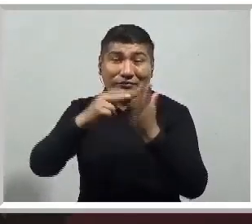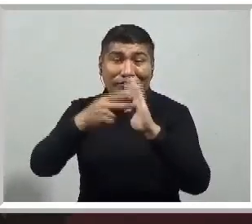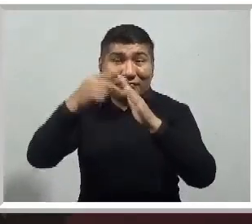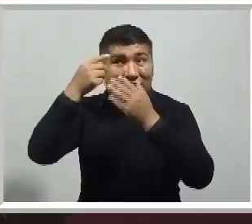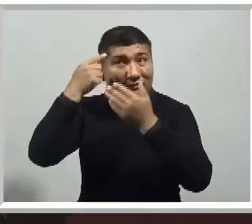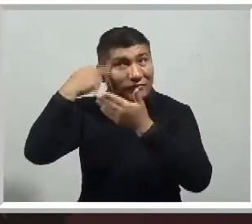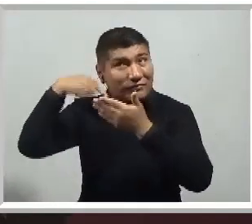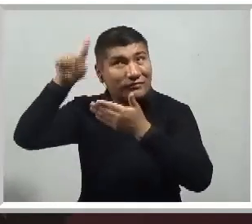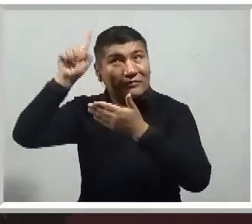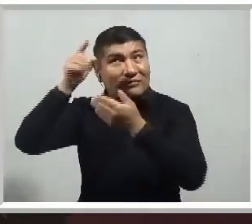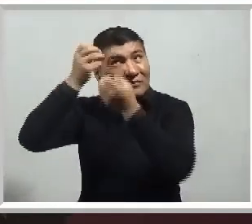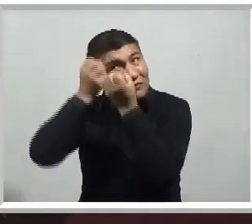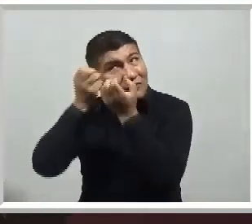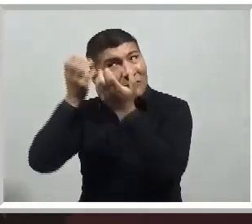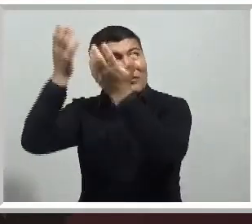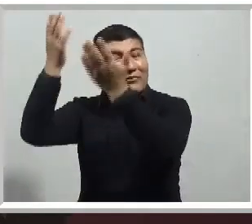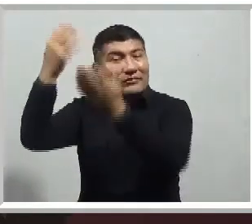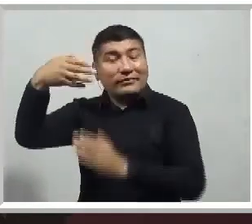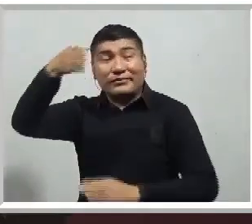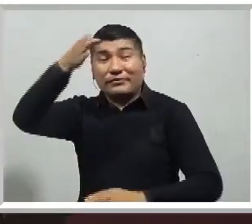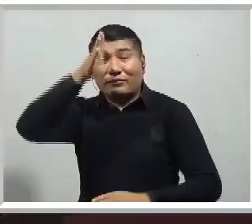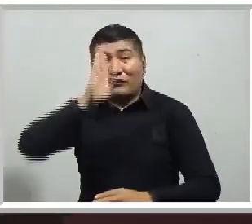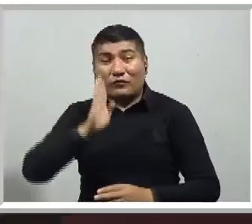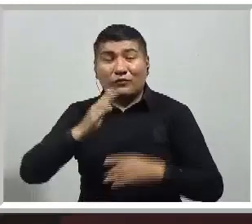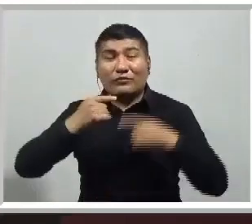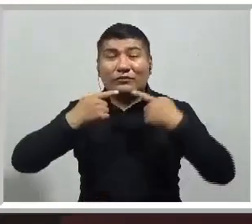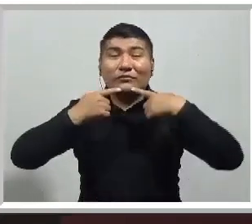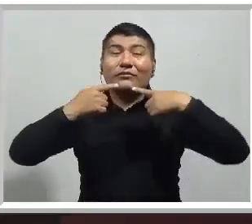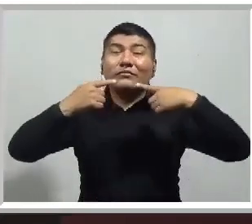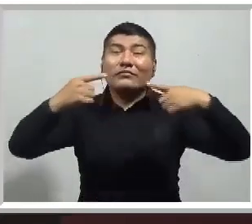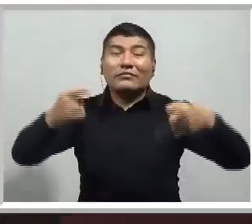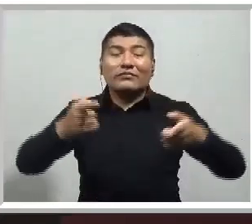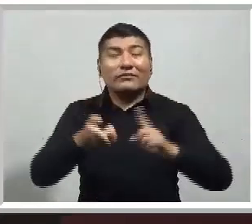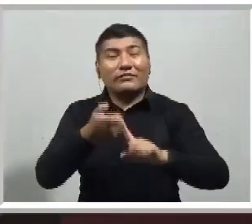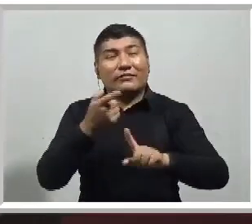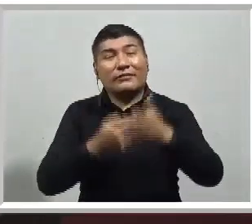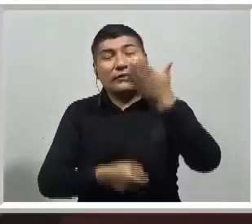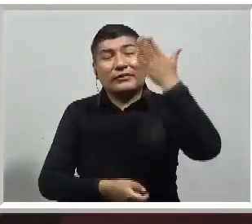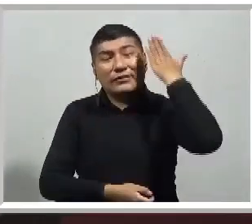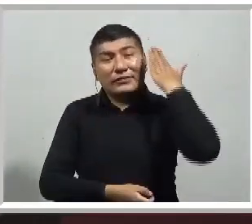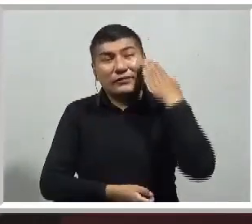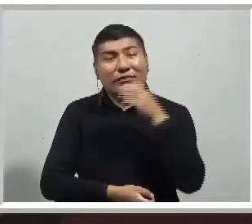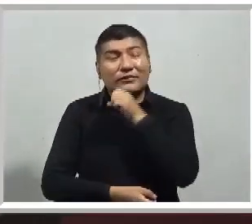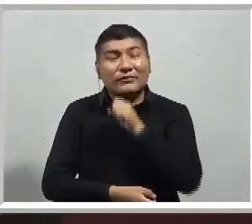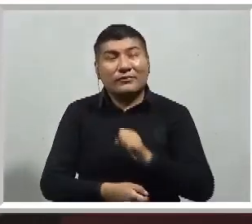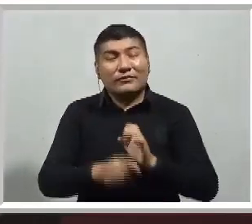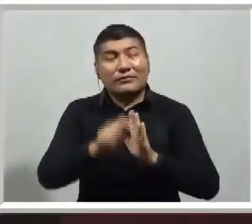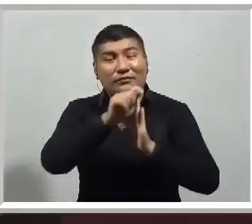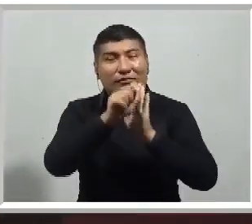la promesa de Dios anunciado desde el Antiguo Testamento.